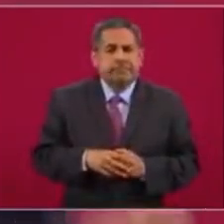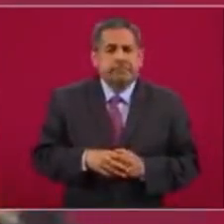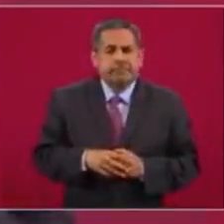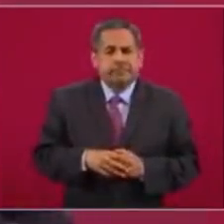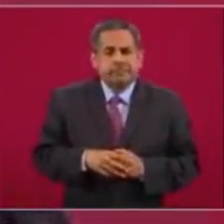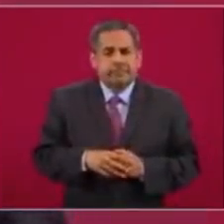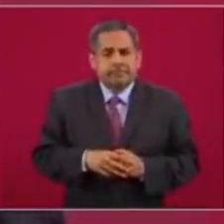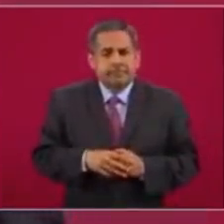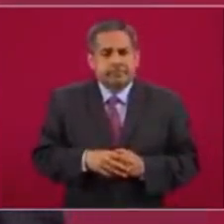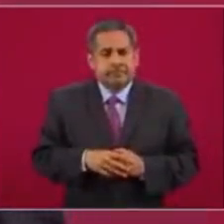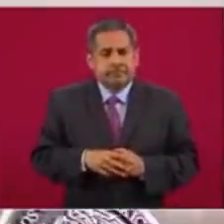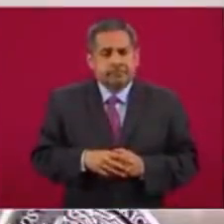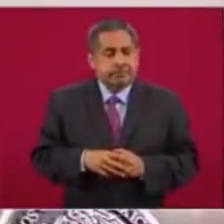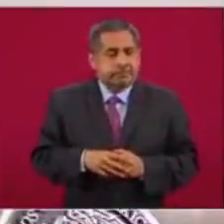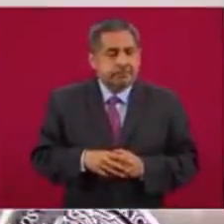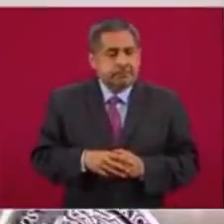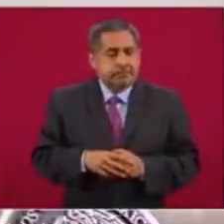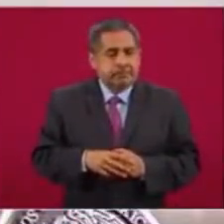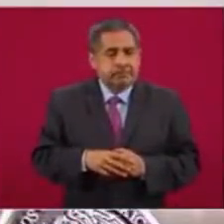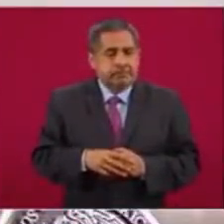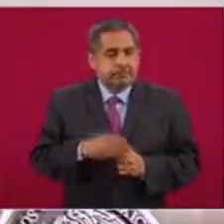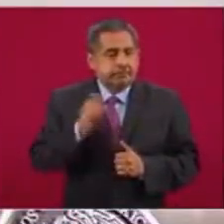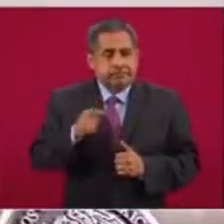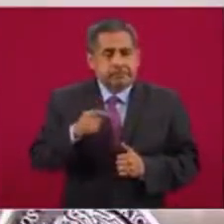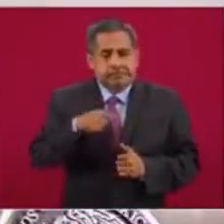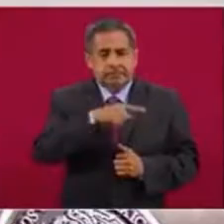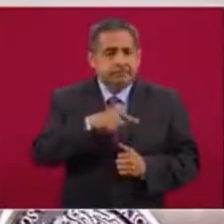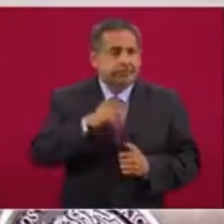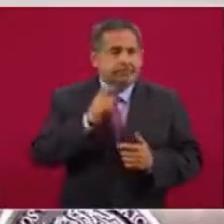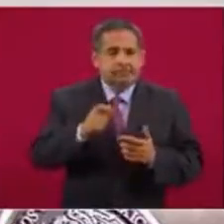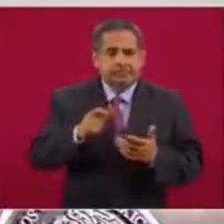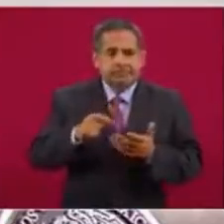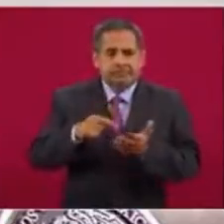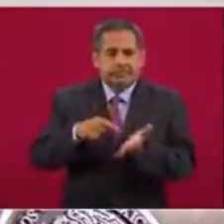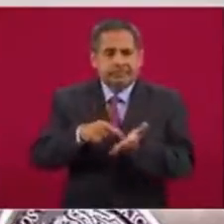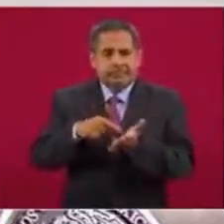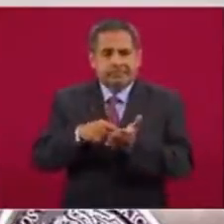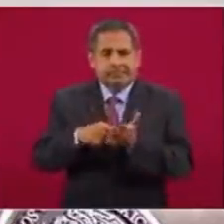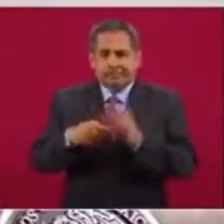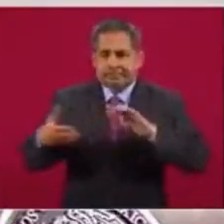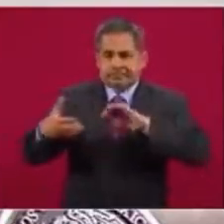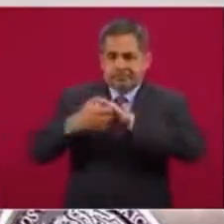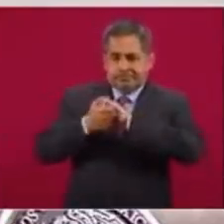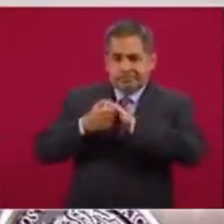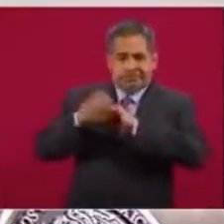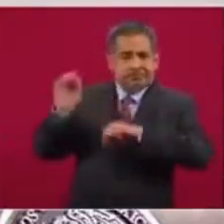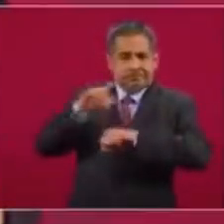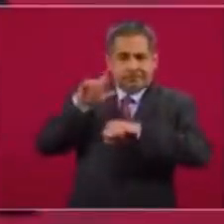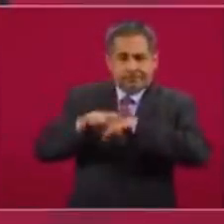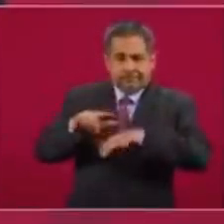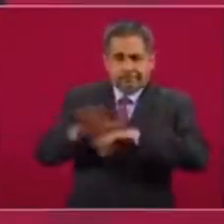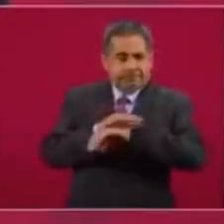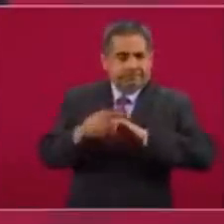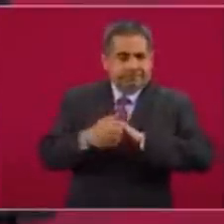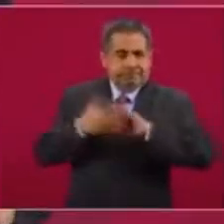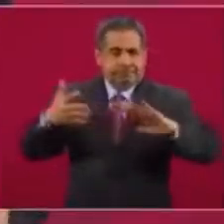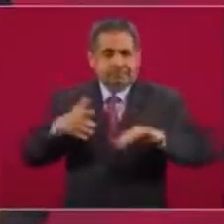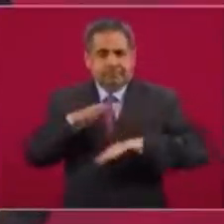el que se modifique el pacto federal en lo